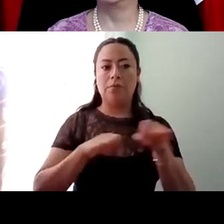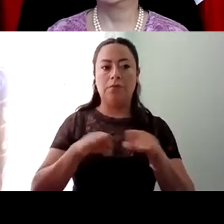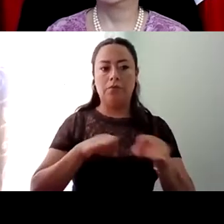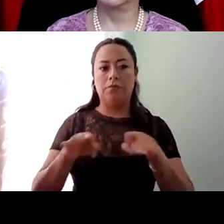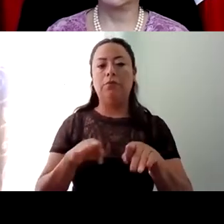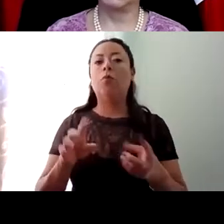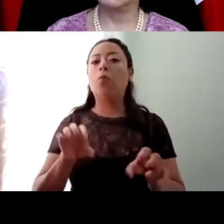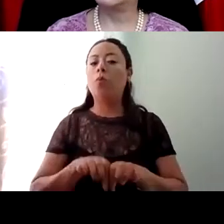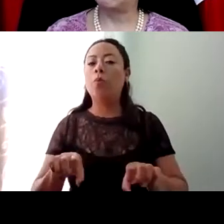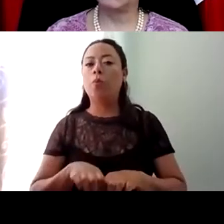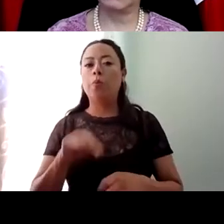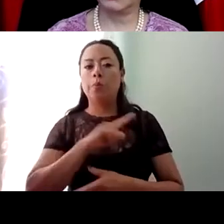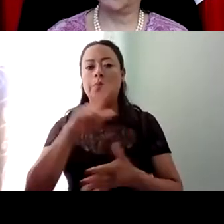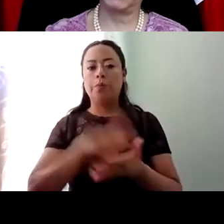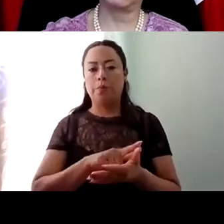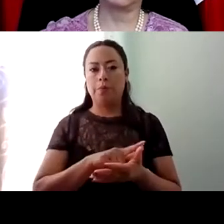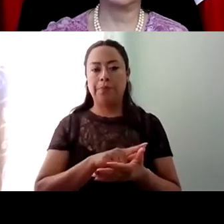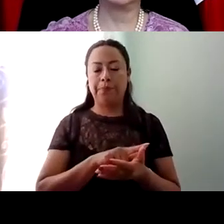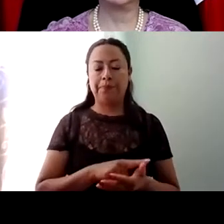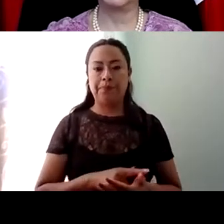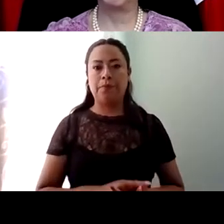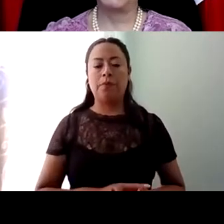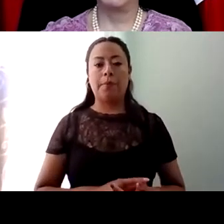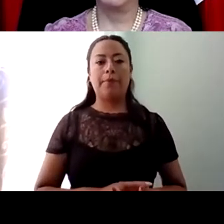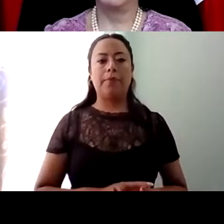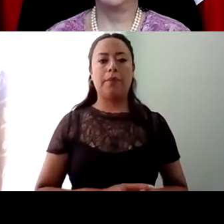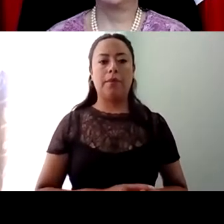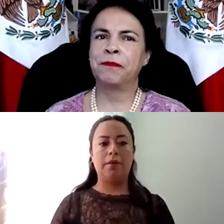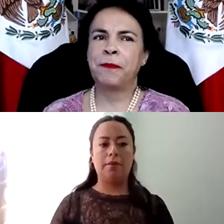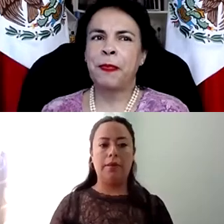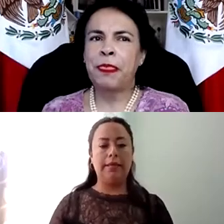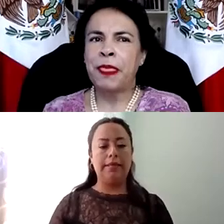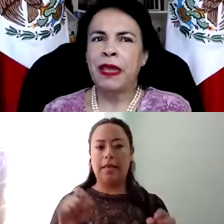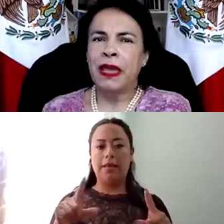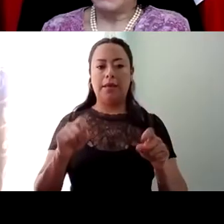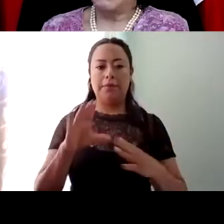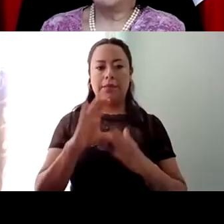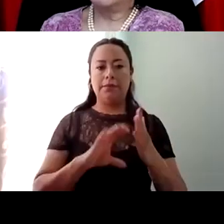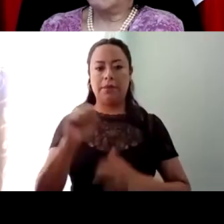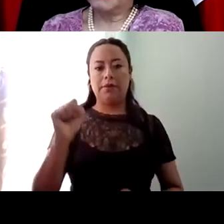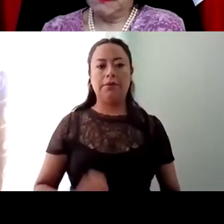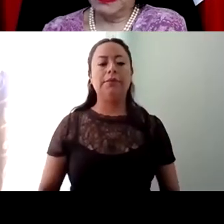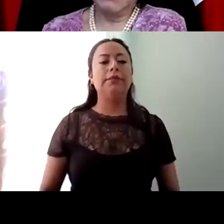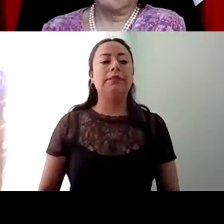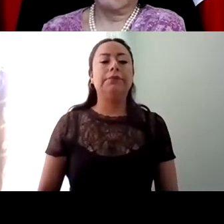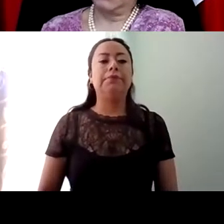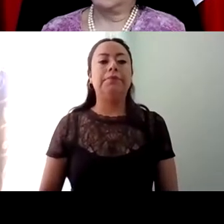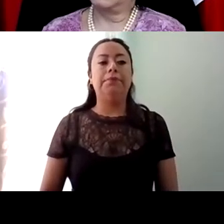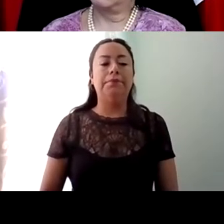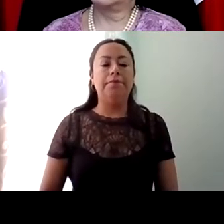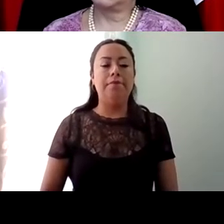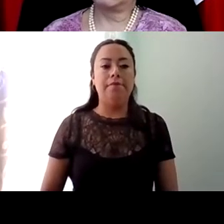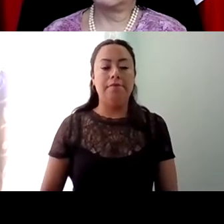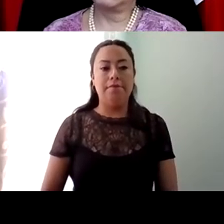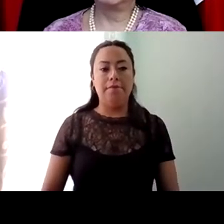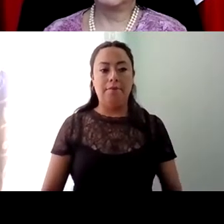la ley que nos mandata la propia Constitución. También, de alguna manera,